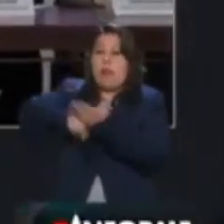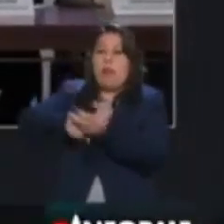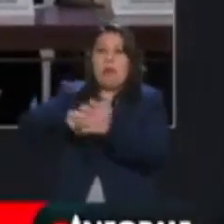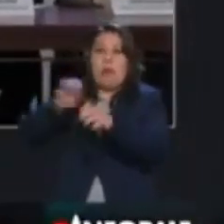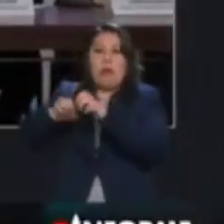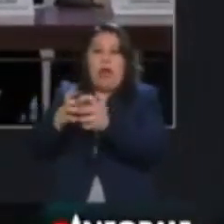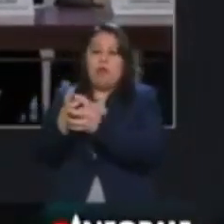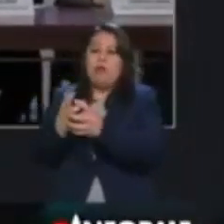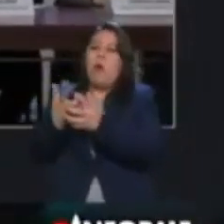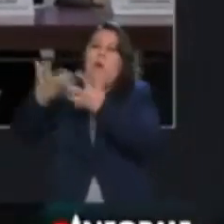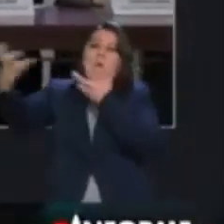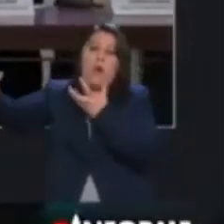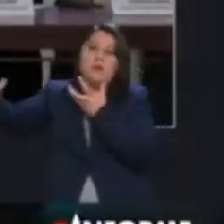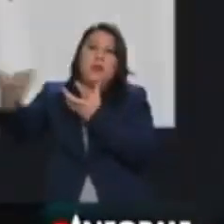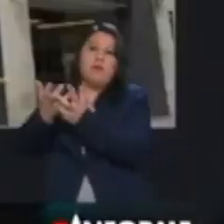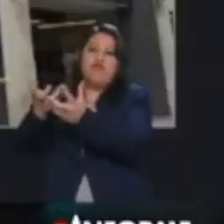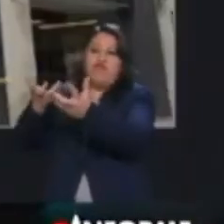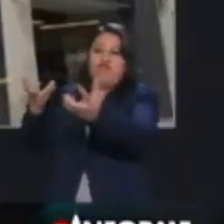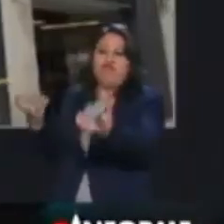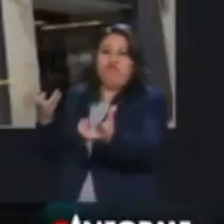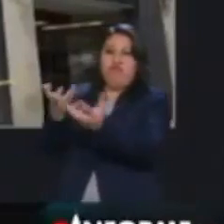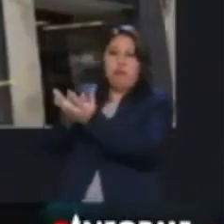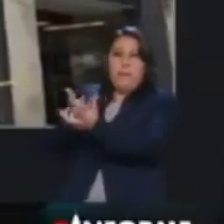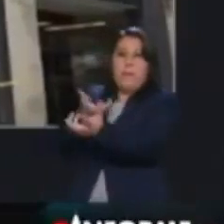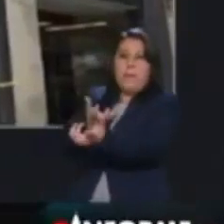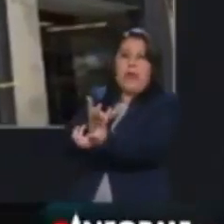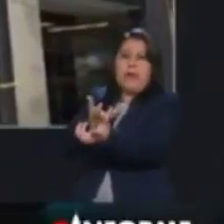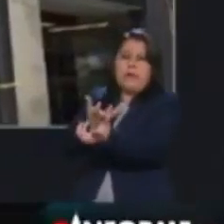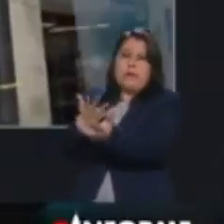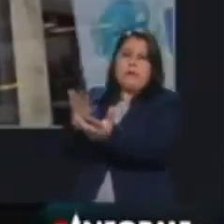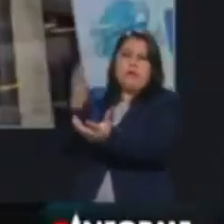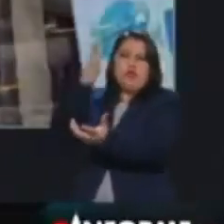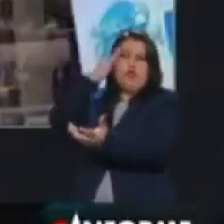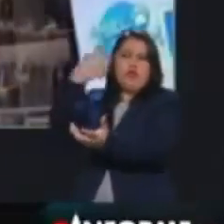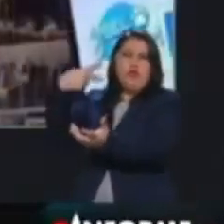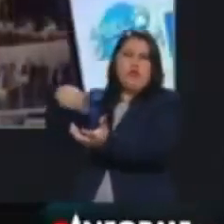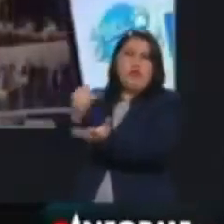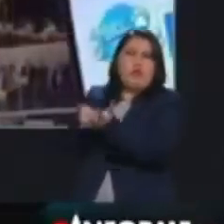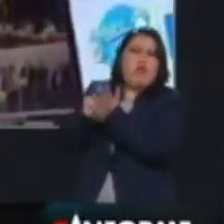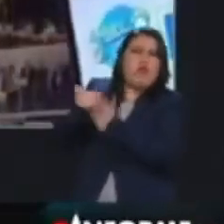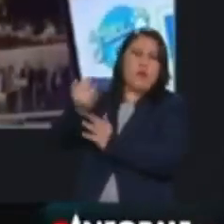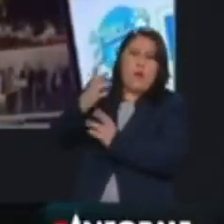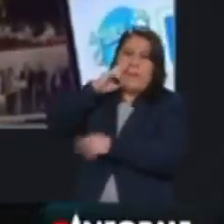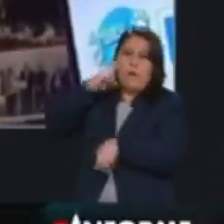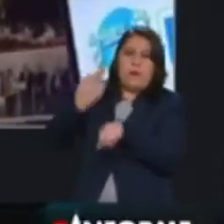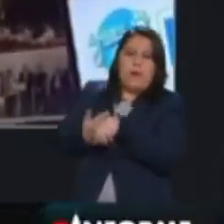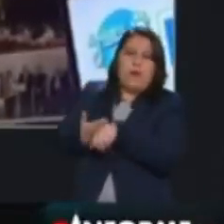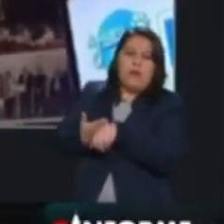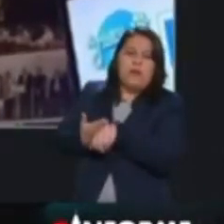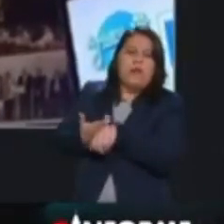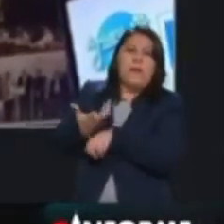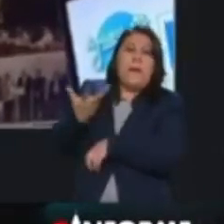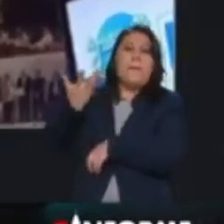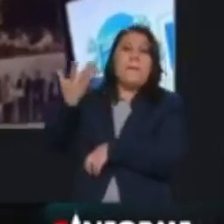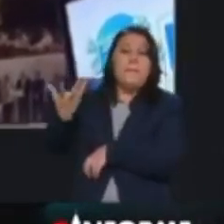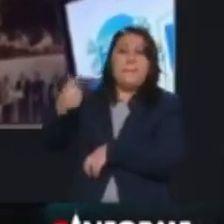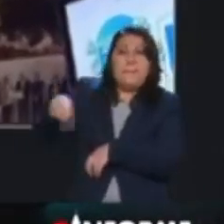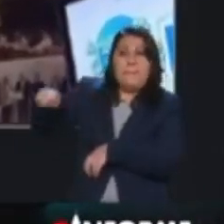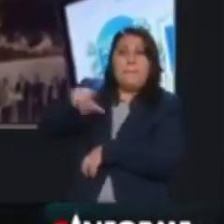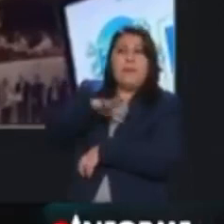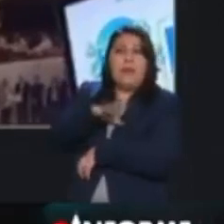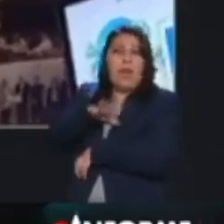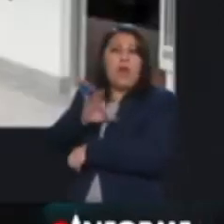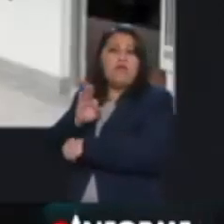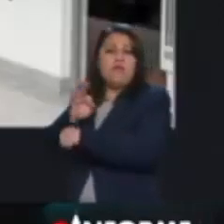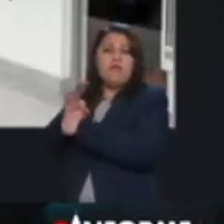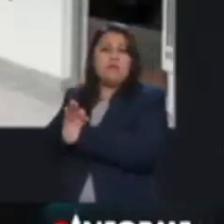descentralizados, posteriormente se convirtieron en órganos autónomos. Vamos, sí tienen un sustento legal, en este caso pues no, era